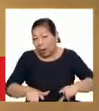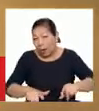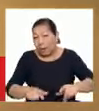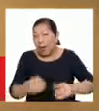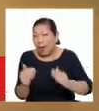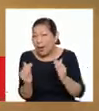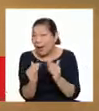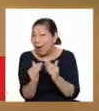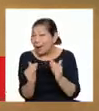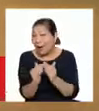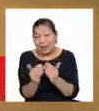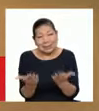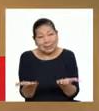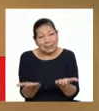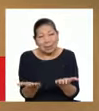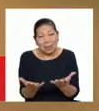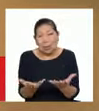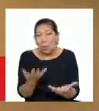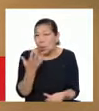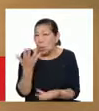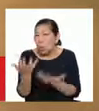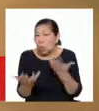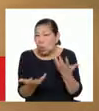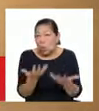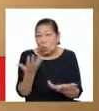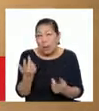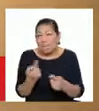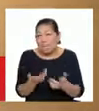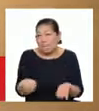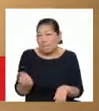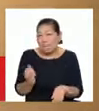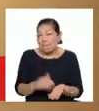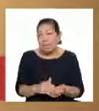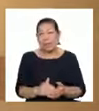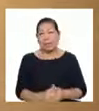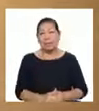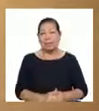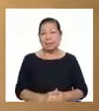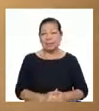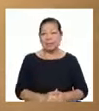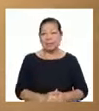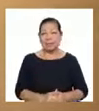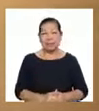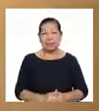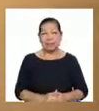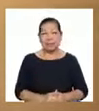varias viviendas han sido consumidas por las llamas. Ya nos pilló el fuego.